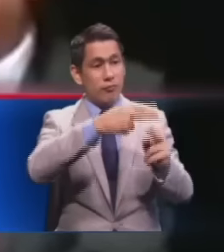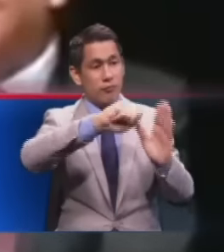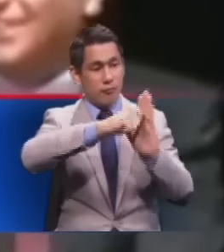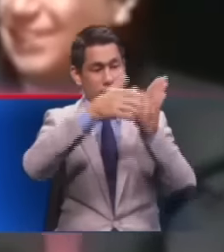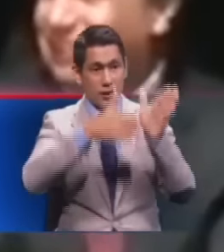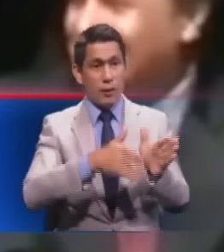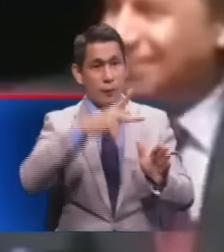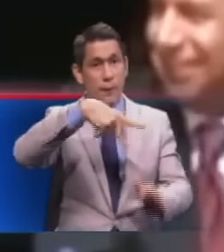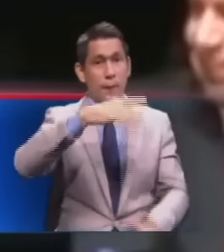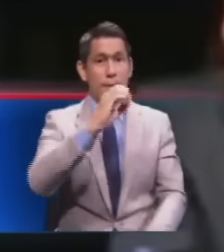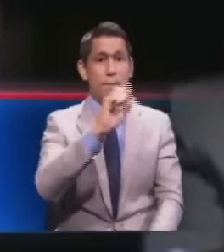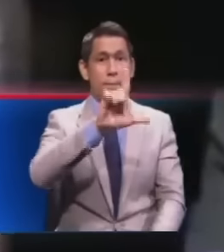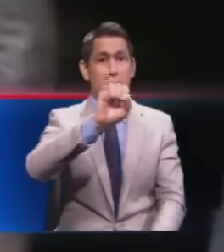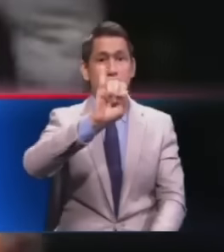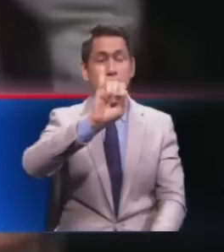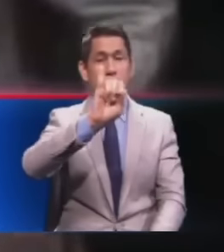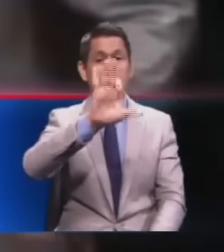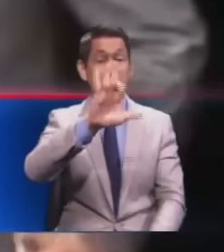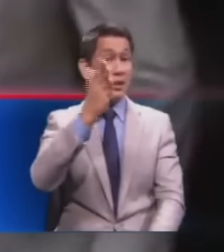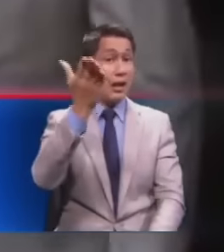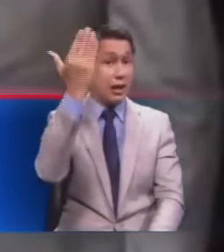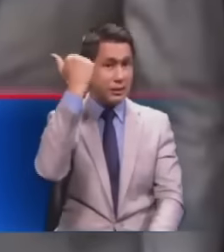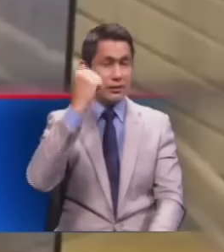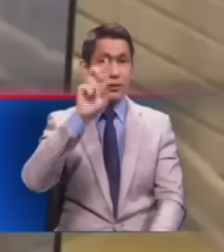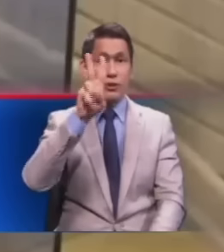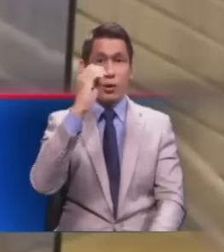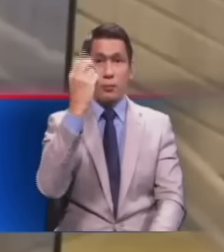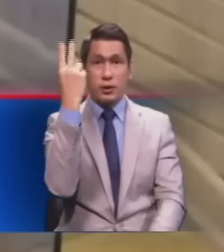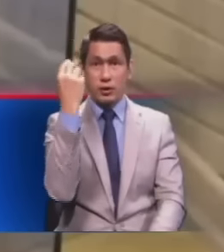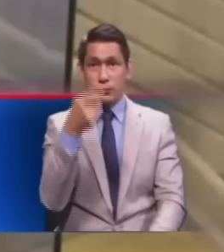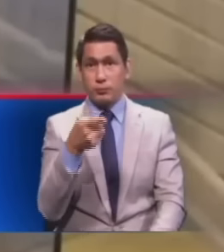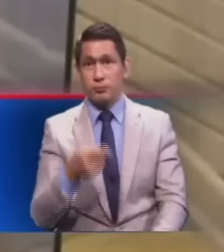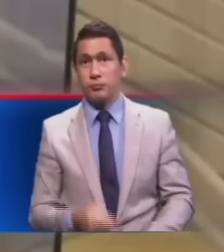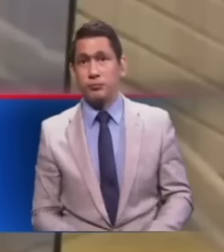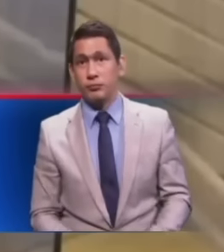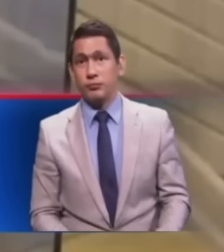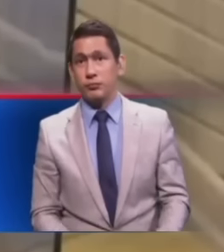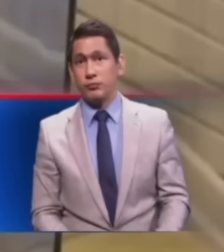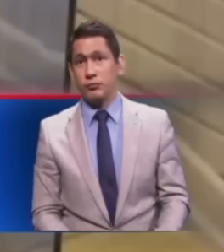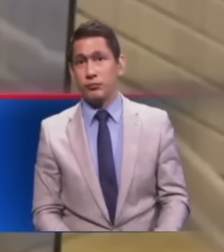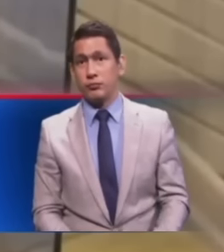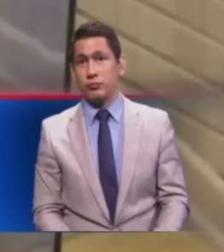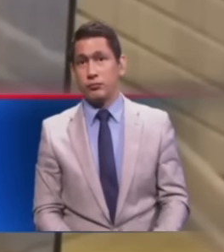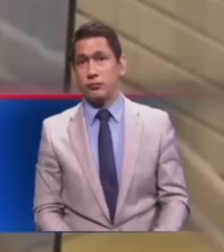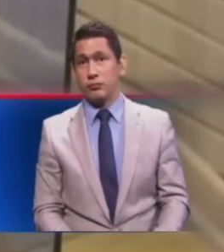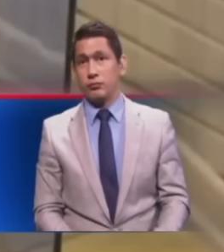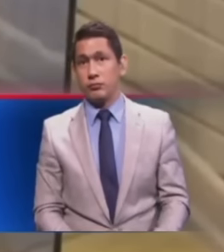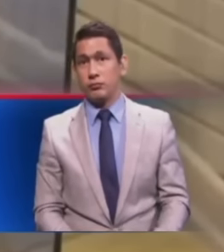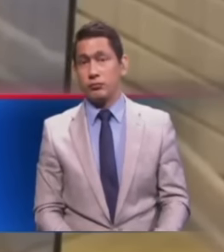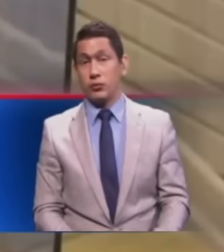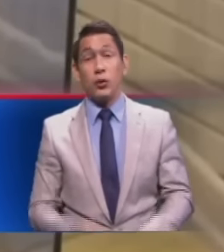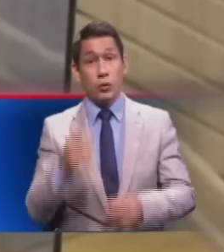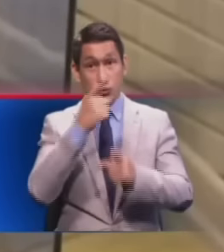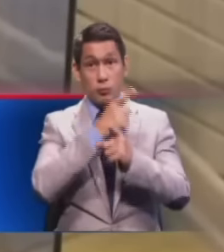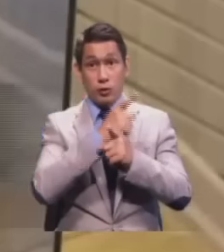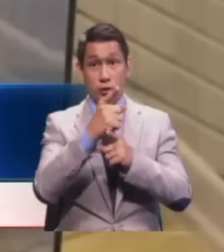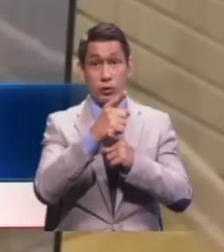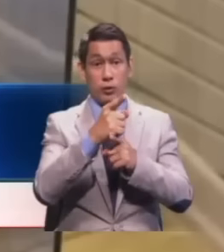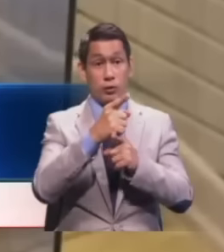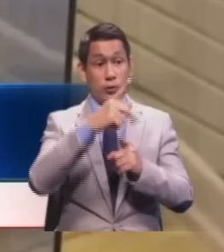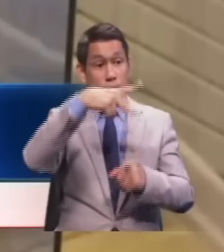2012 al aquel entonces contralor Carlos Polit. Quien la hace, la paga. Y como Carlos